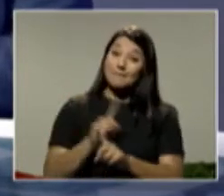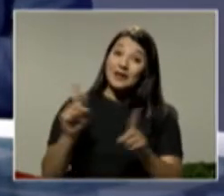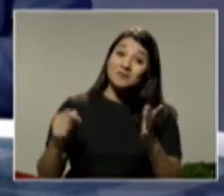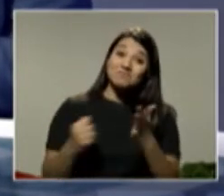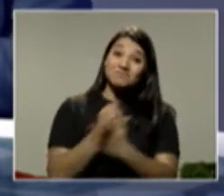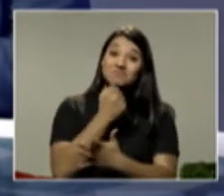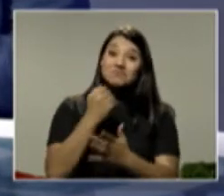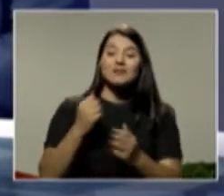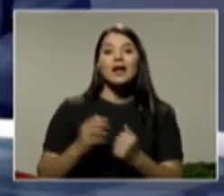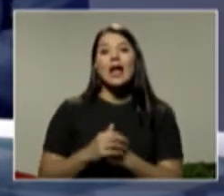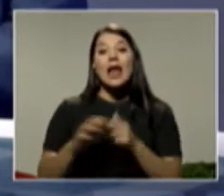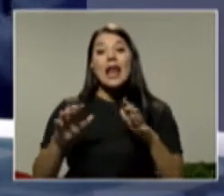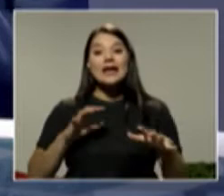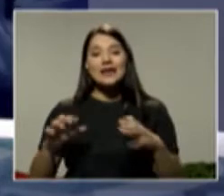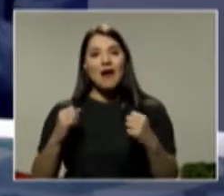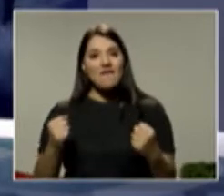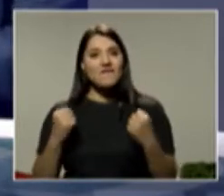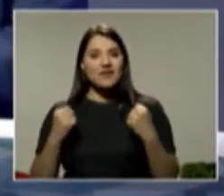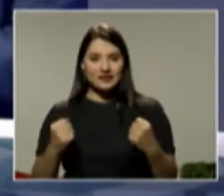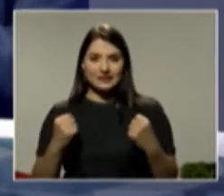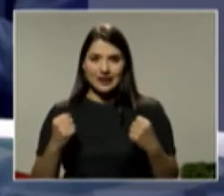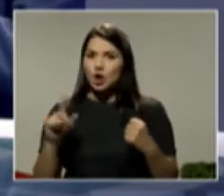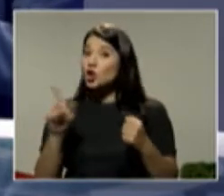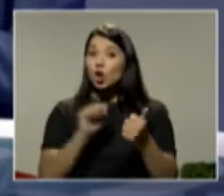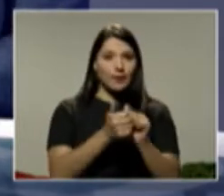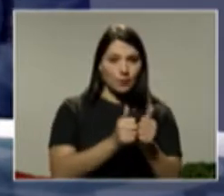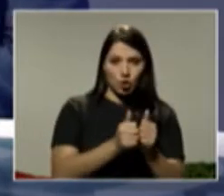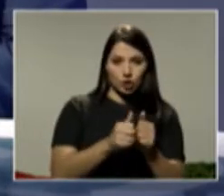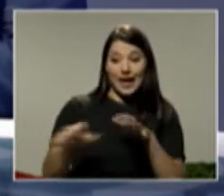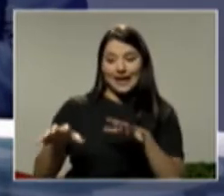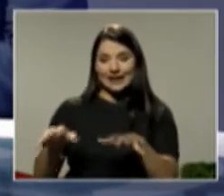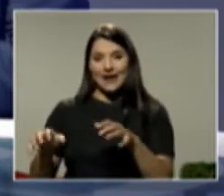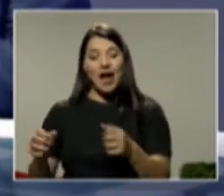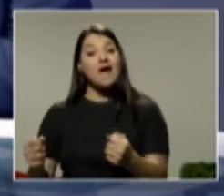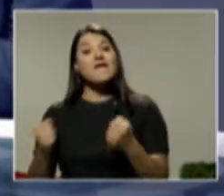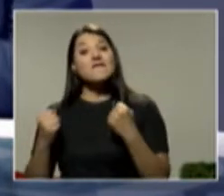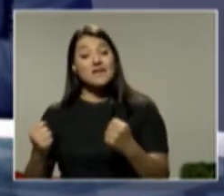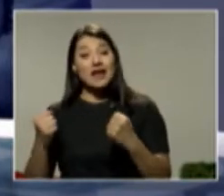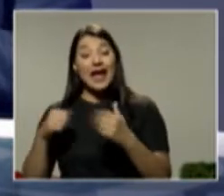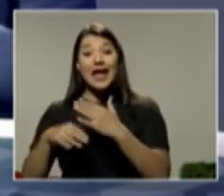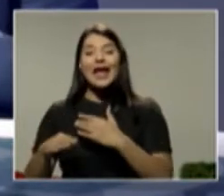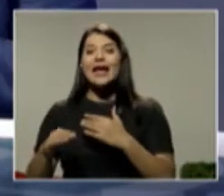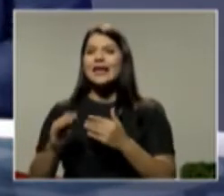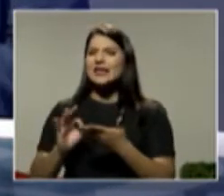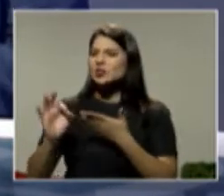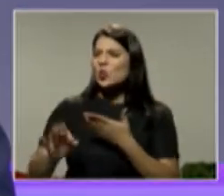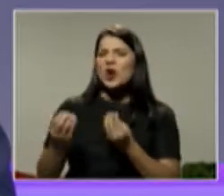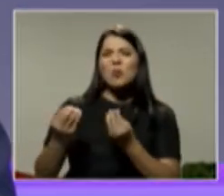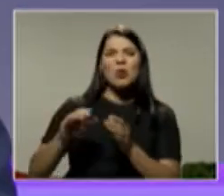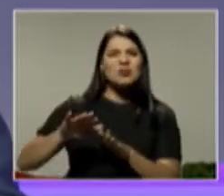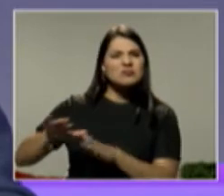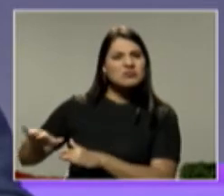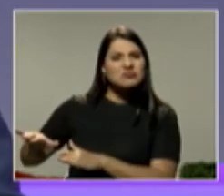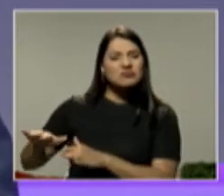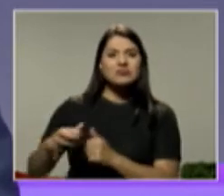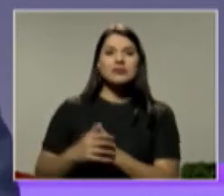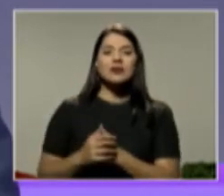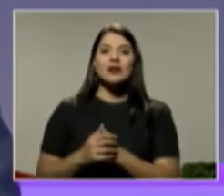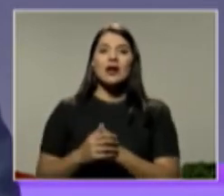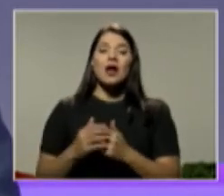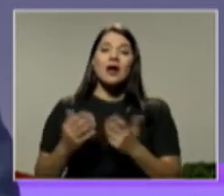Lamentablemente la actividad física, ni siquiera hablemos del deporte, la actividad física en primaria ha sido dejada muy de lado. Si bien